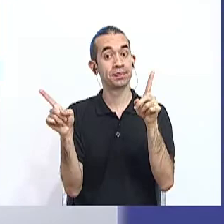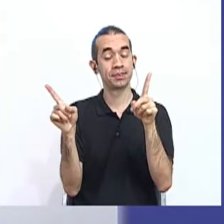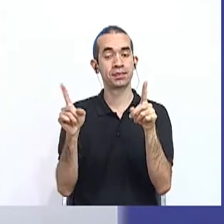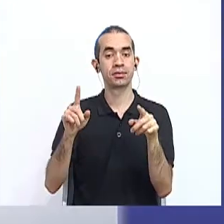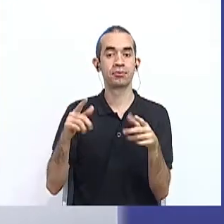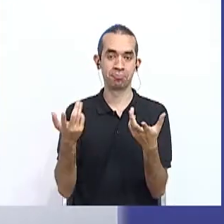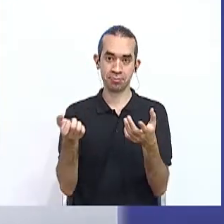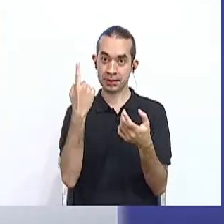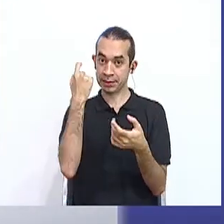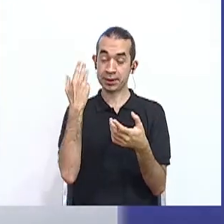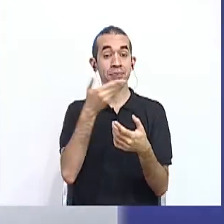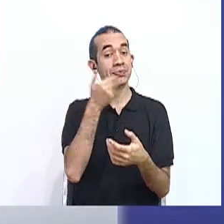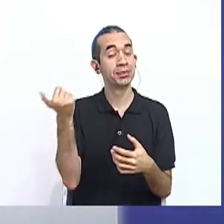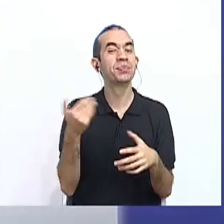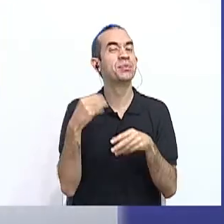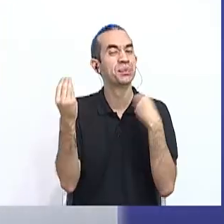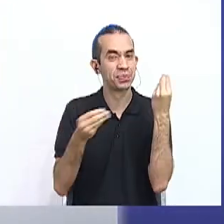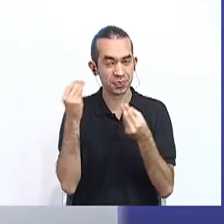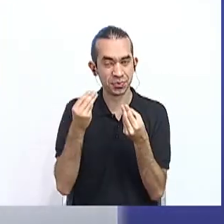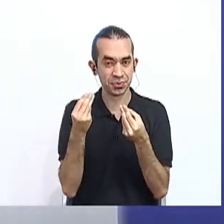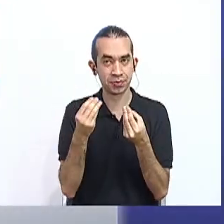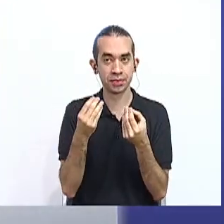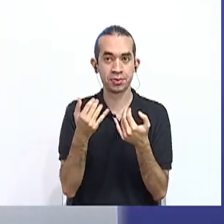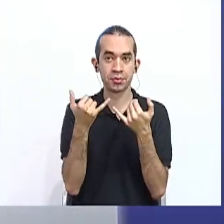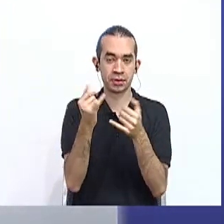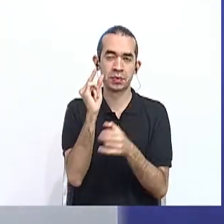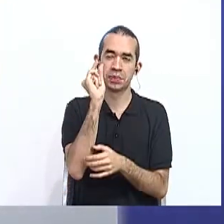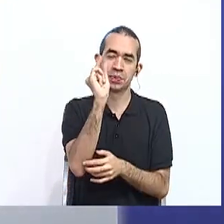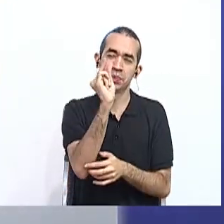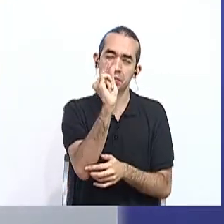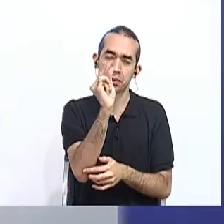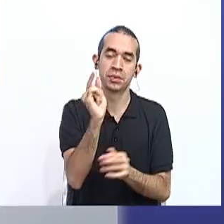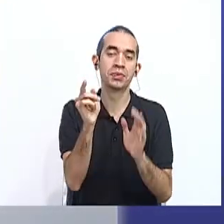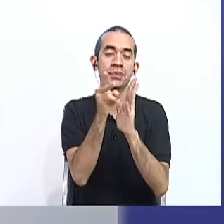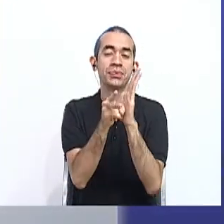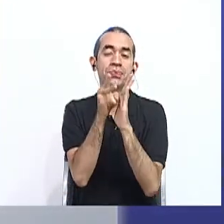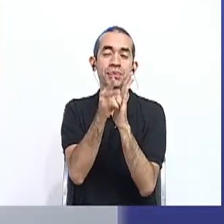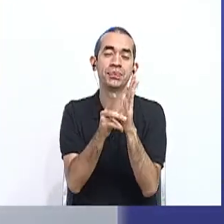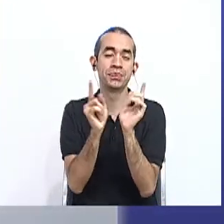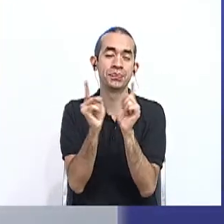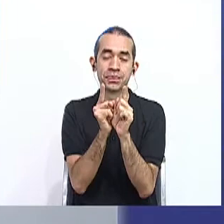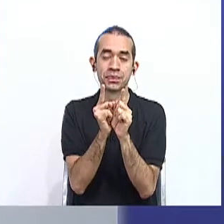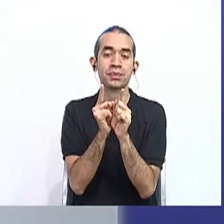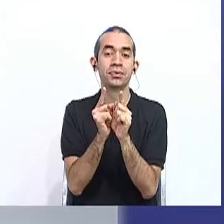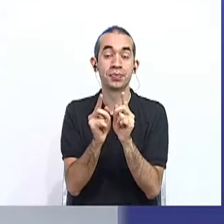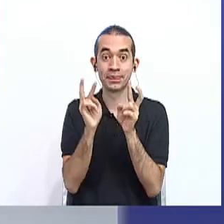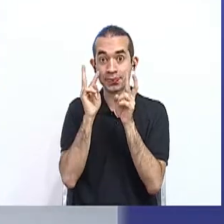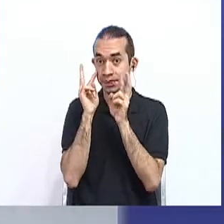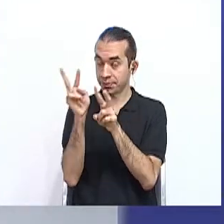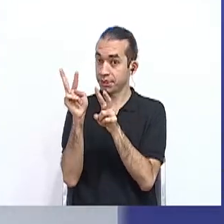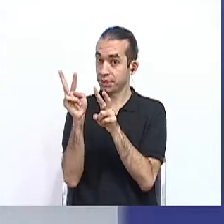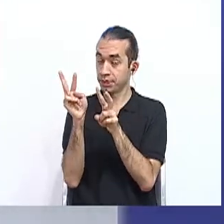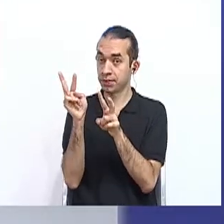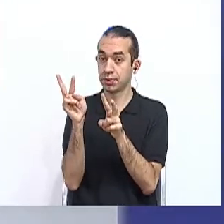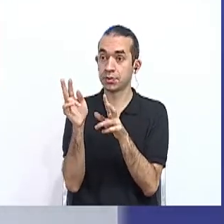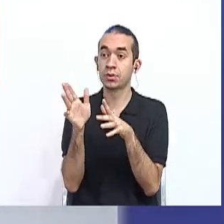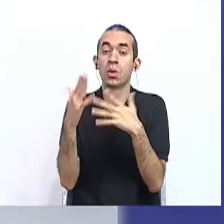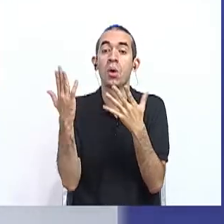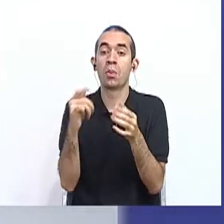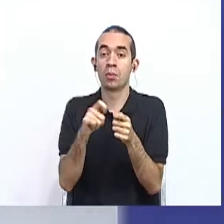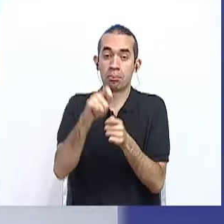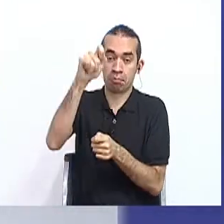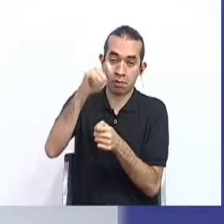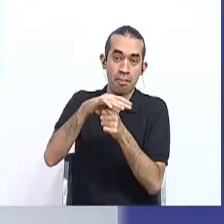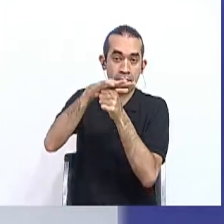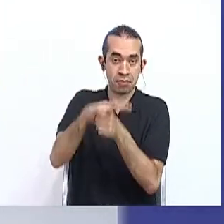comprender mejor, vamos a ver un pequeño video donde vemos cómo se puede medir la